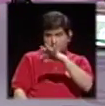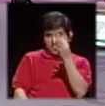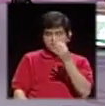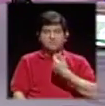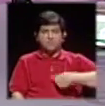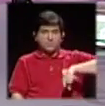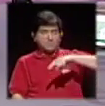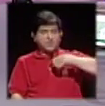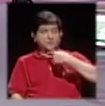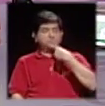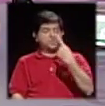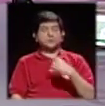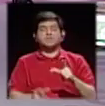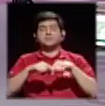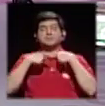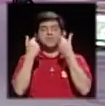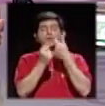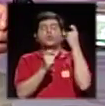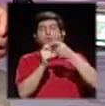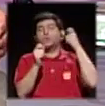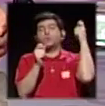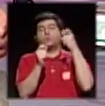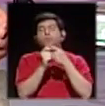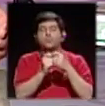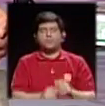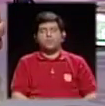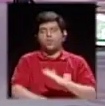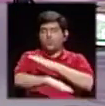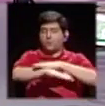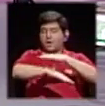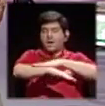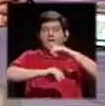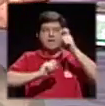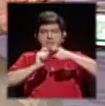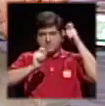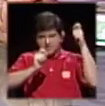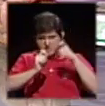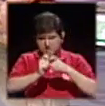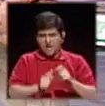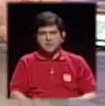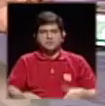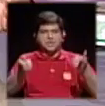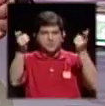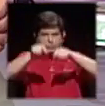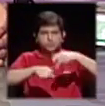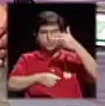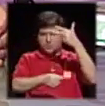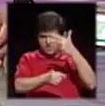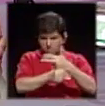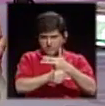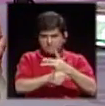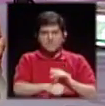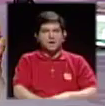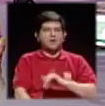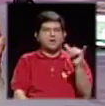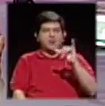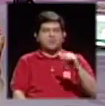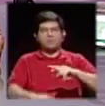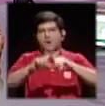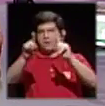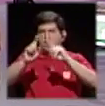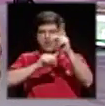estamos refiriéndonos a un grupo específico, a una etnia específica, como ha pasado en Guatemala, como ha pasado en